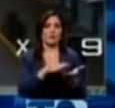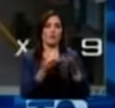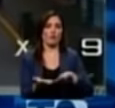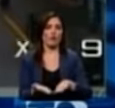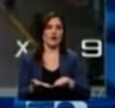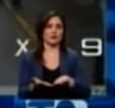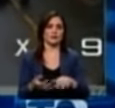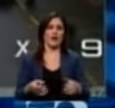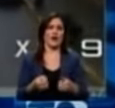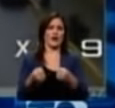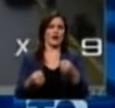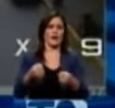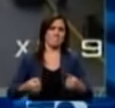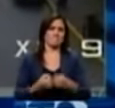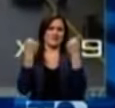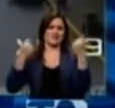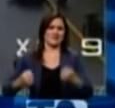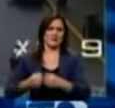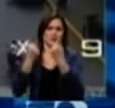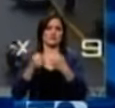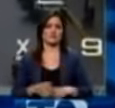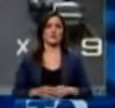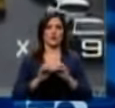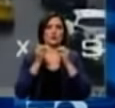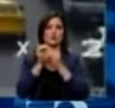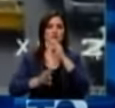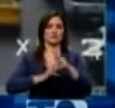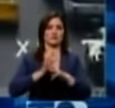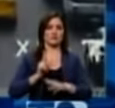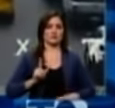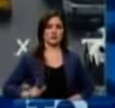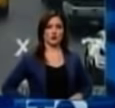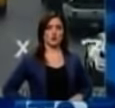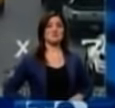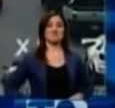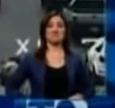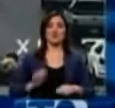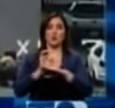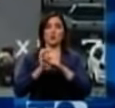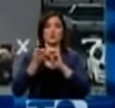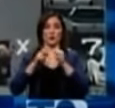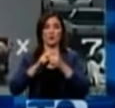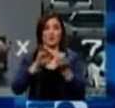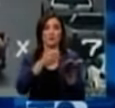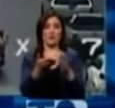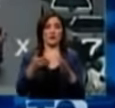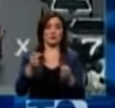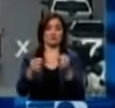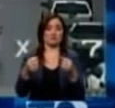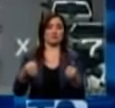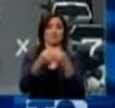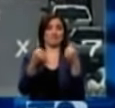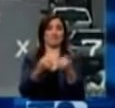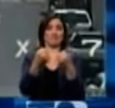muertes por accidentes de tránsito. La Organización Mundial de la Salud ya declaró una pandemia en el Ecuador, las muertes por accidentes de tránsito, porque